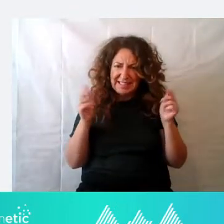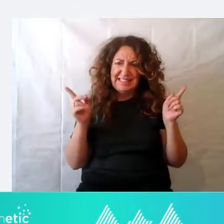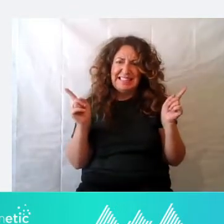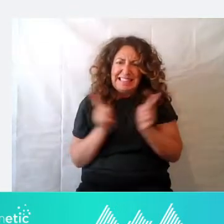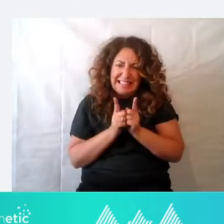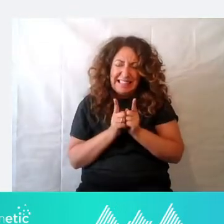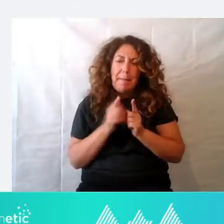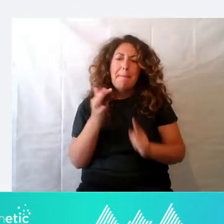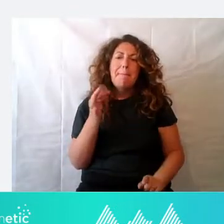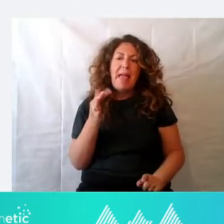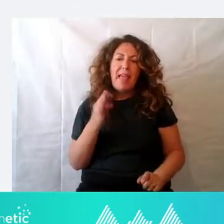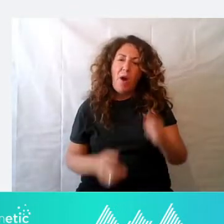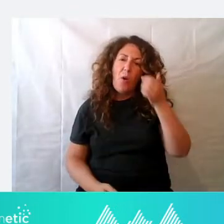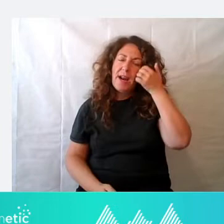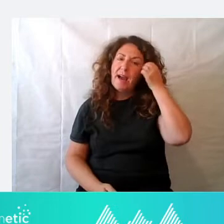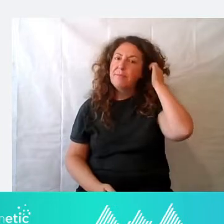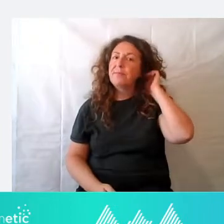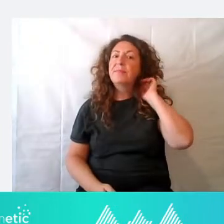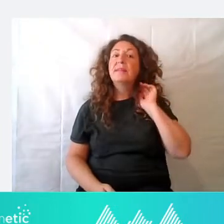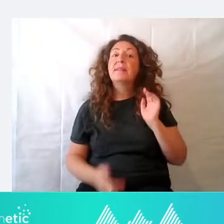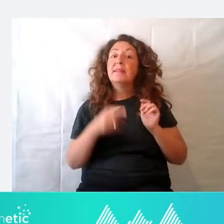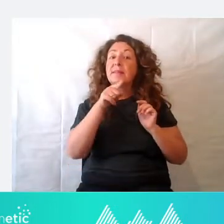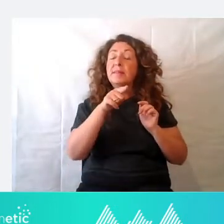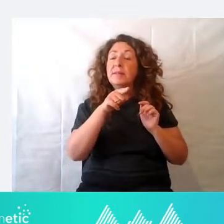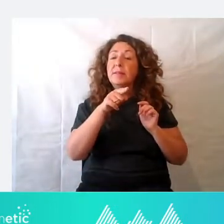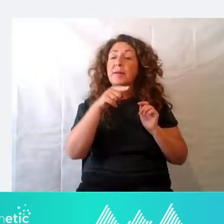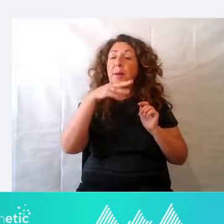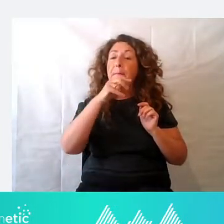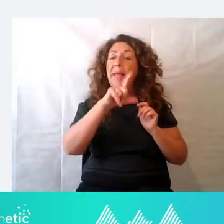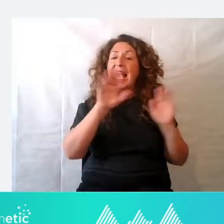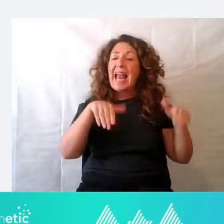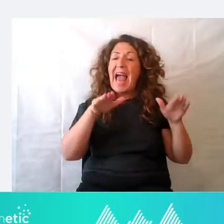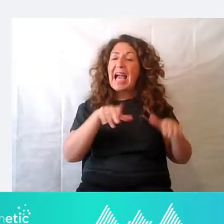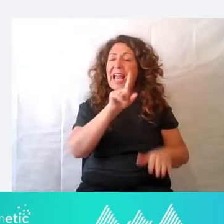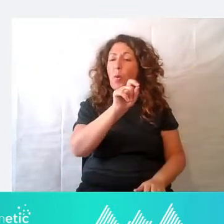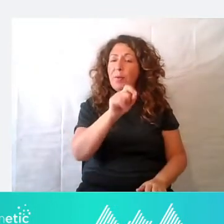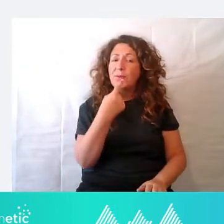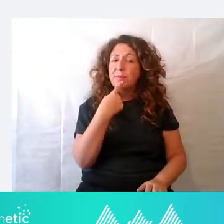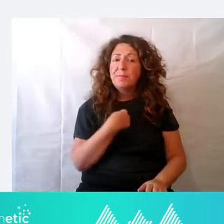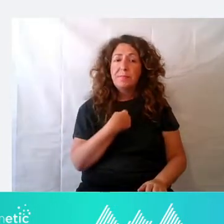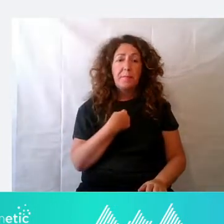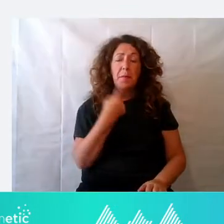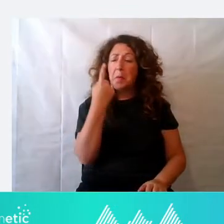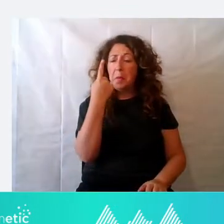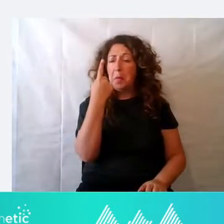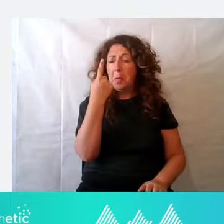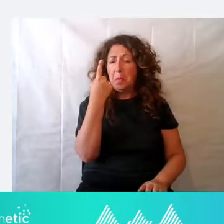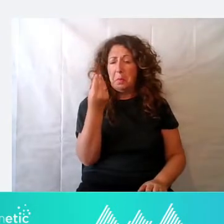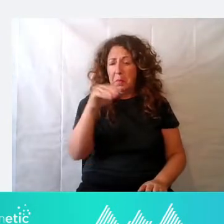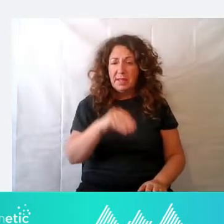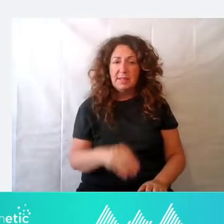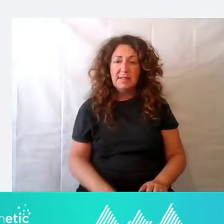miguelángel si quieres para cerrar algunas reflexiones un minuto si sólo un apunte si bien